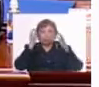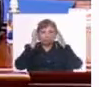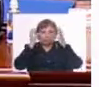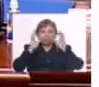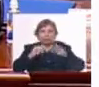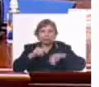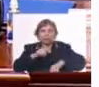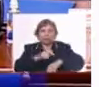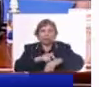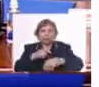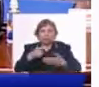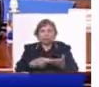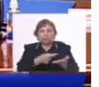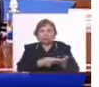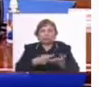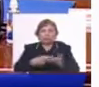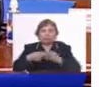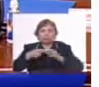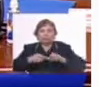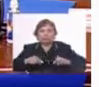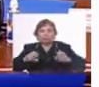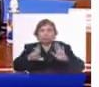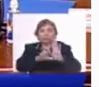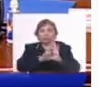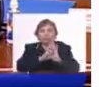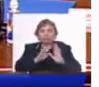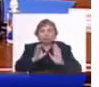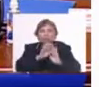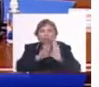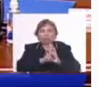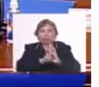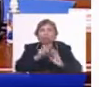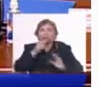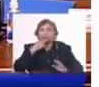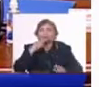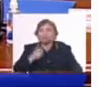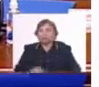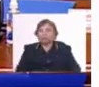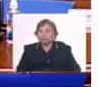que el tiempo de debate para los proyectos de ley de reforma constitucional será de